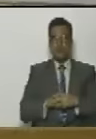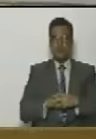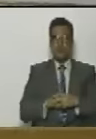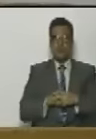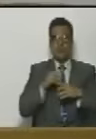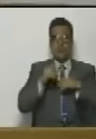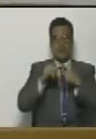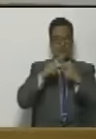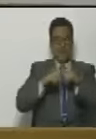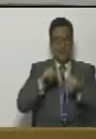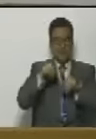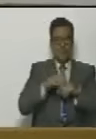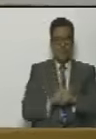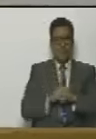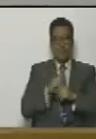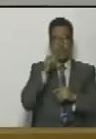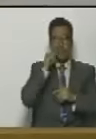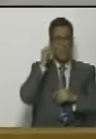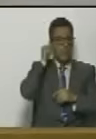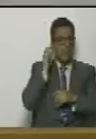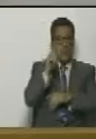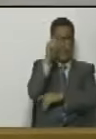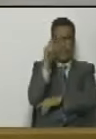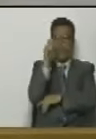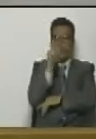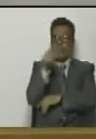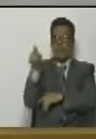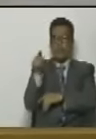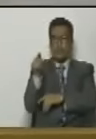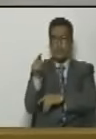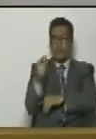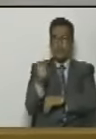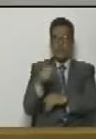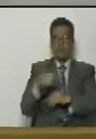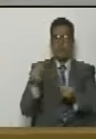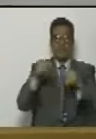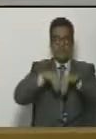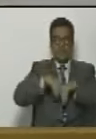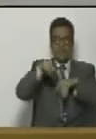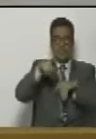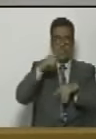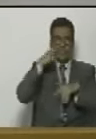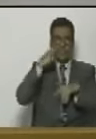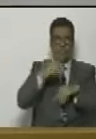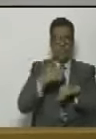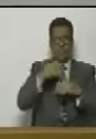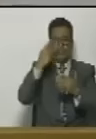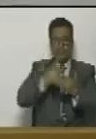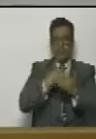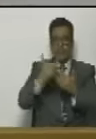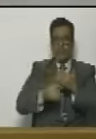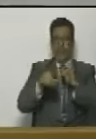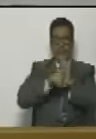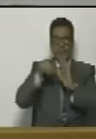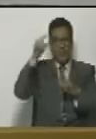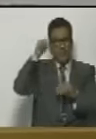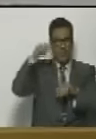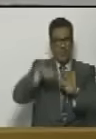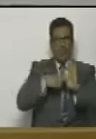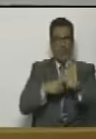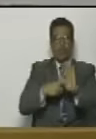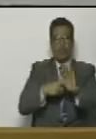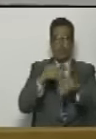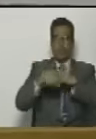En consideración, las honorables diputadas y los honorables diputados que estén a favor del proyecto de orden del día presentado, si